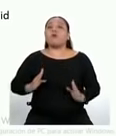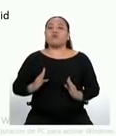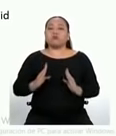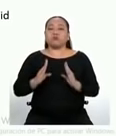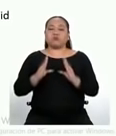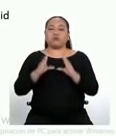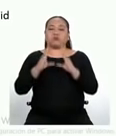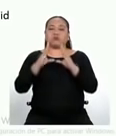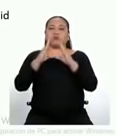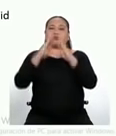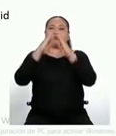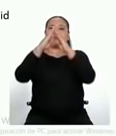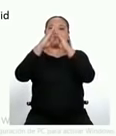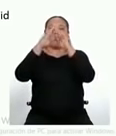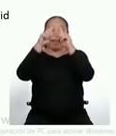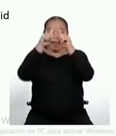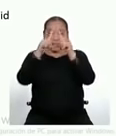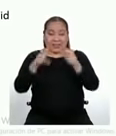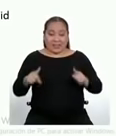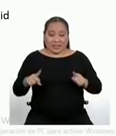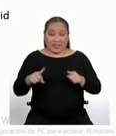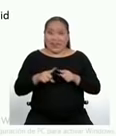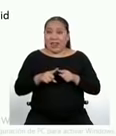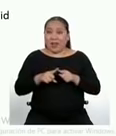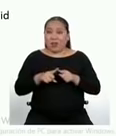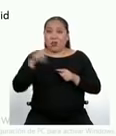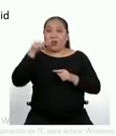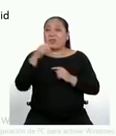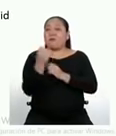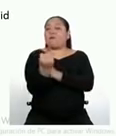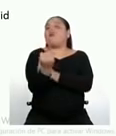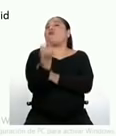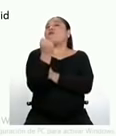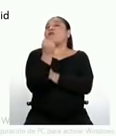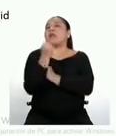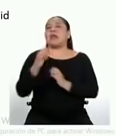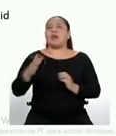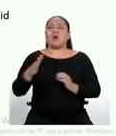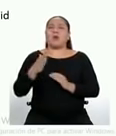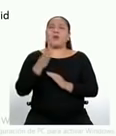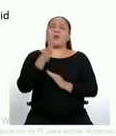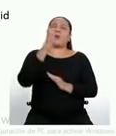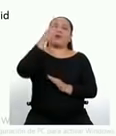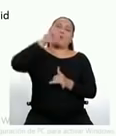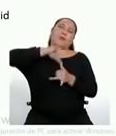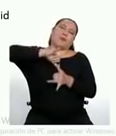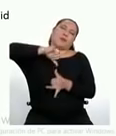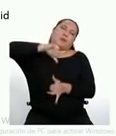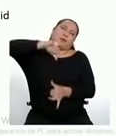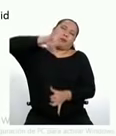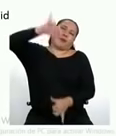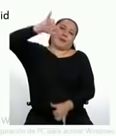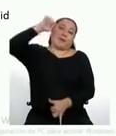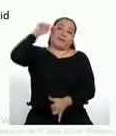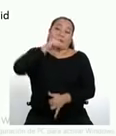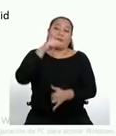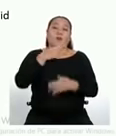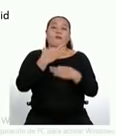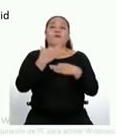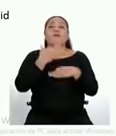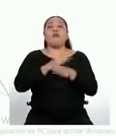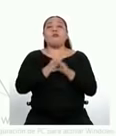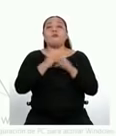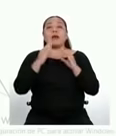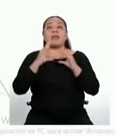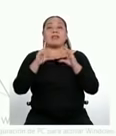permitir llegar o tener más rigidez en la estructura, poder llegar a más altura, y tiene que ver con los sistemas estructurales que están